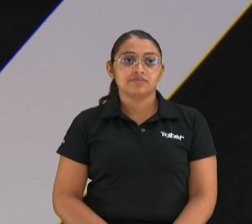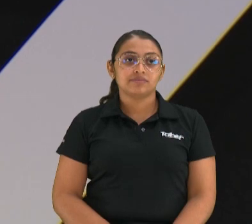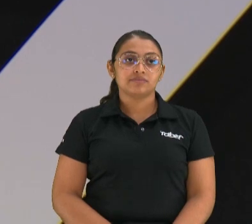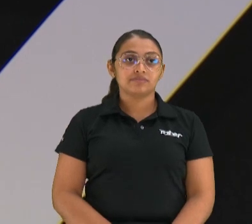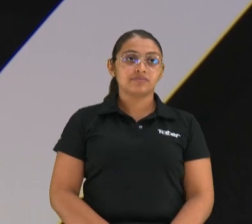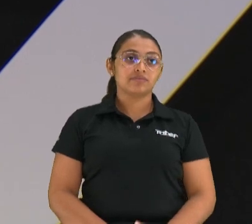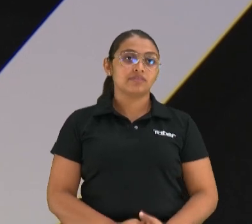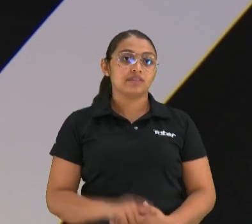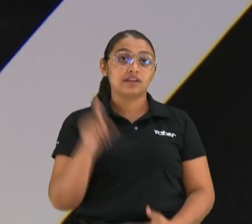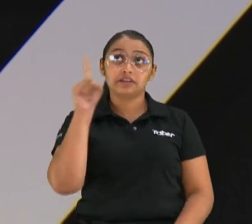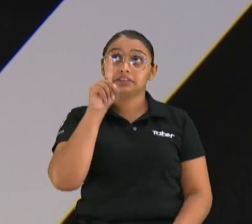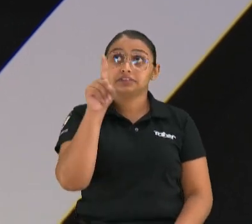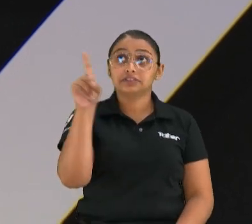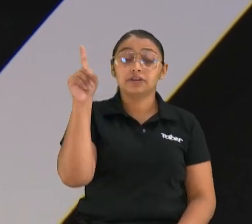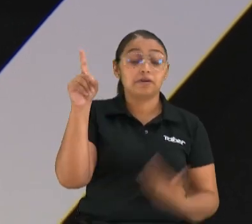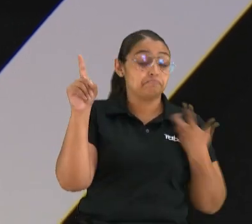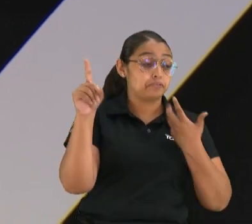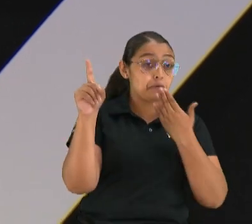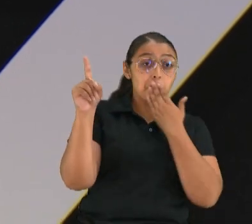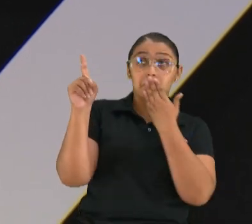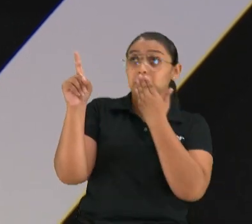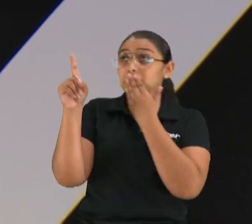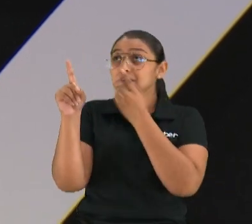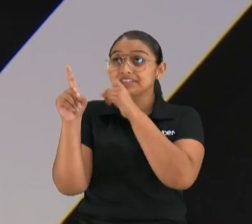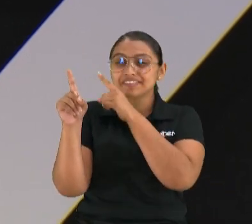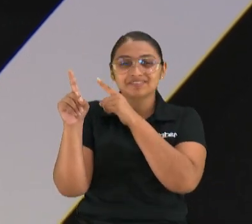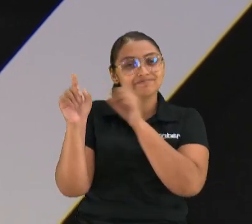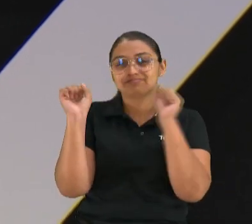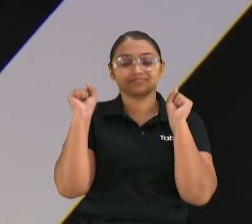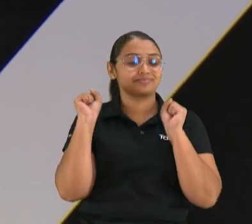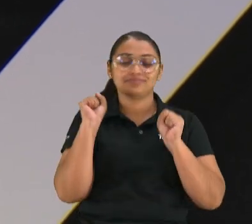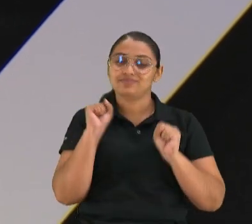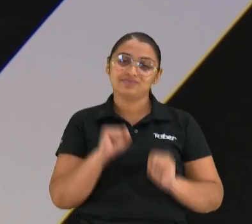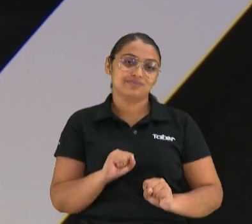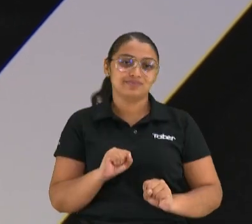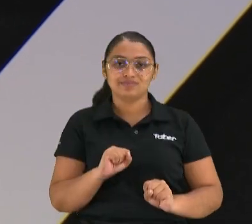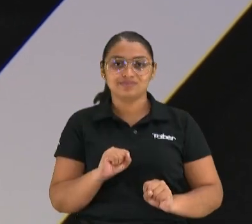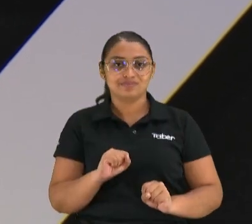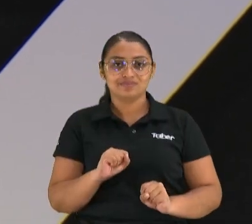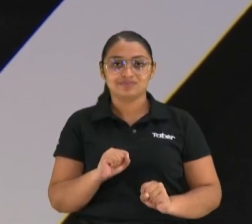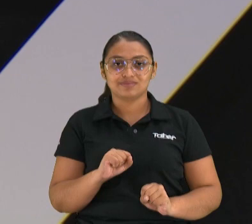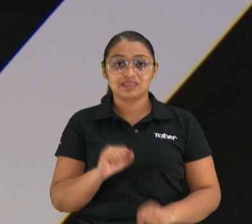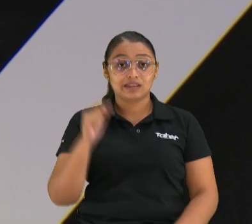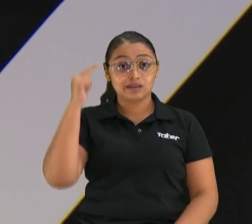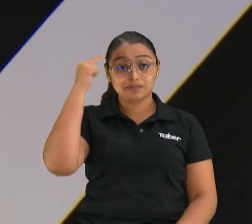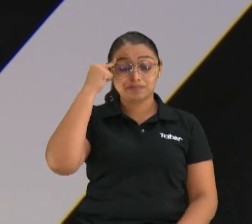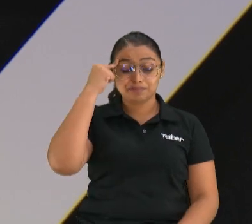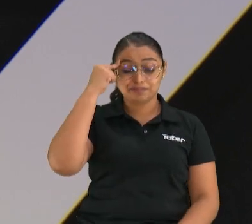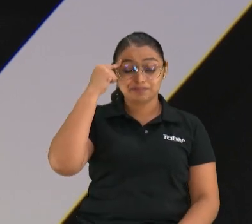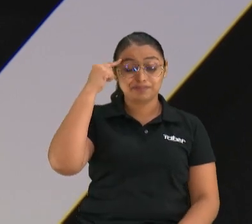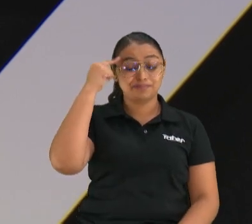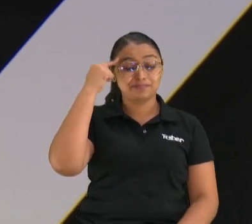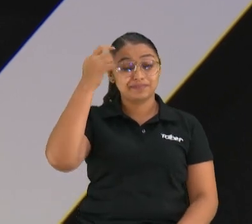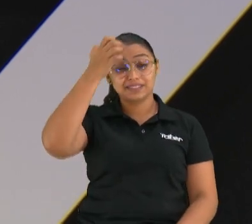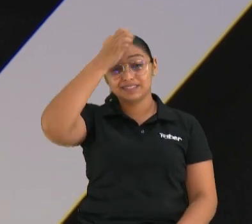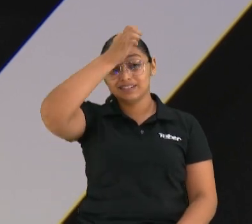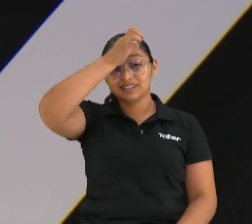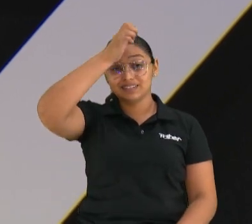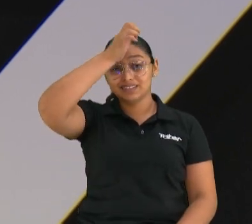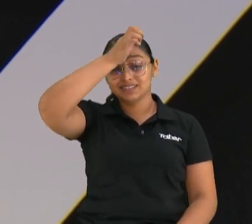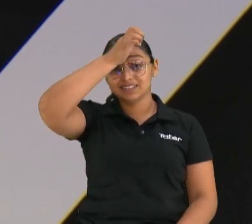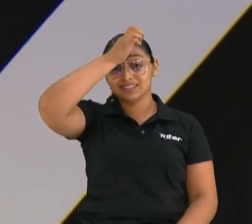de Dios no se burla nadie hermanos una mente reprobada